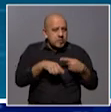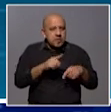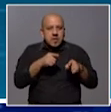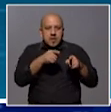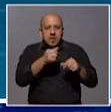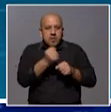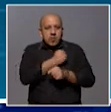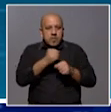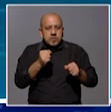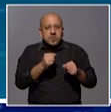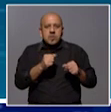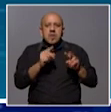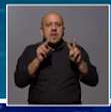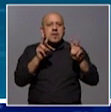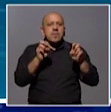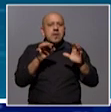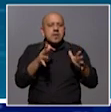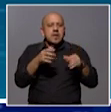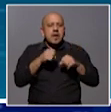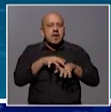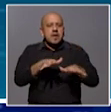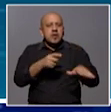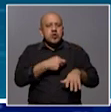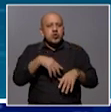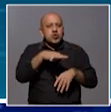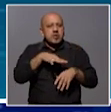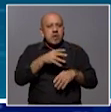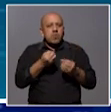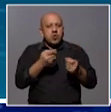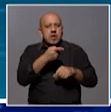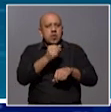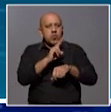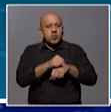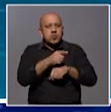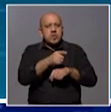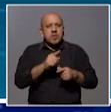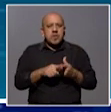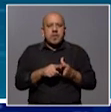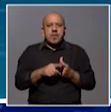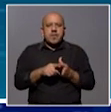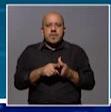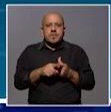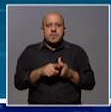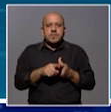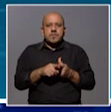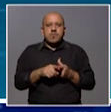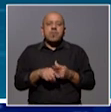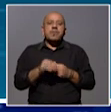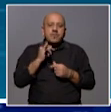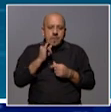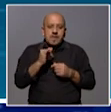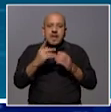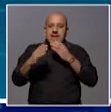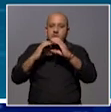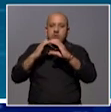esa aprobación alta pesa el manejo mediático de la calle me he demostrado en estos primeros 100 días sin duda la